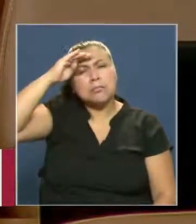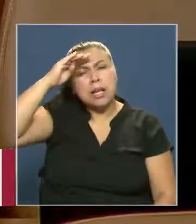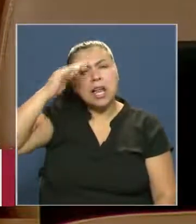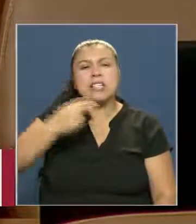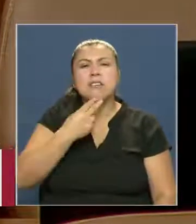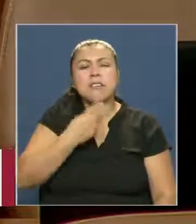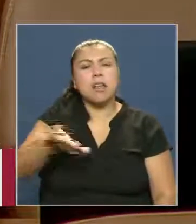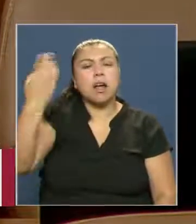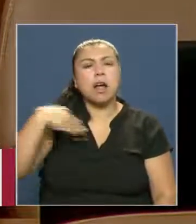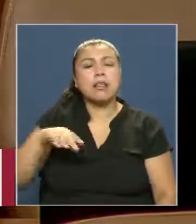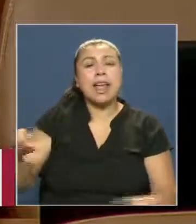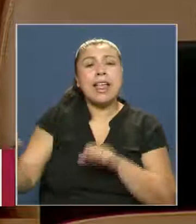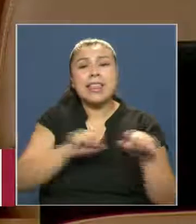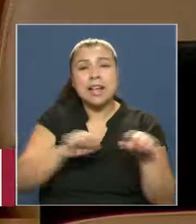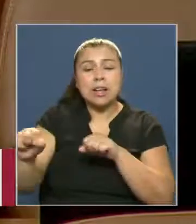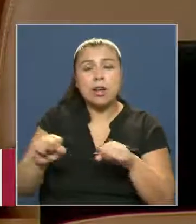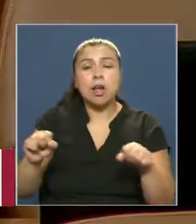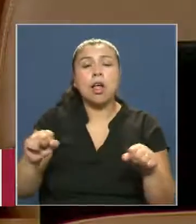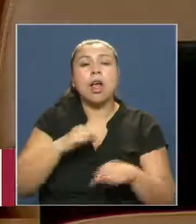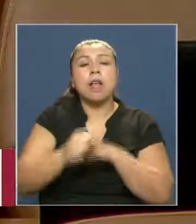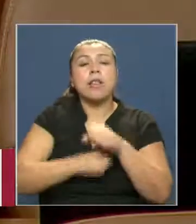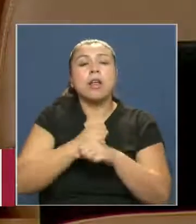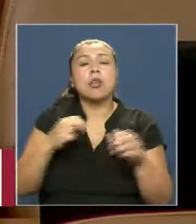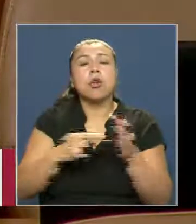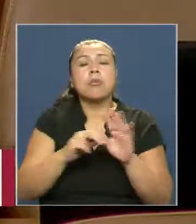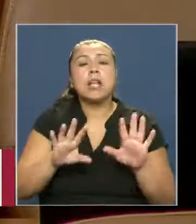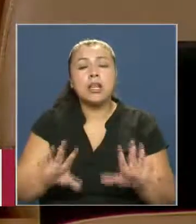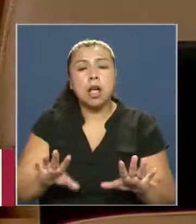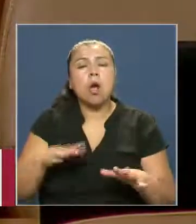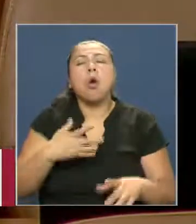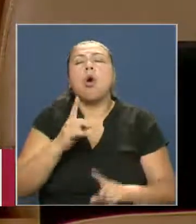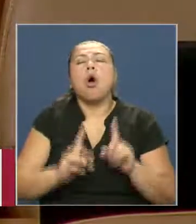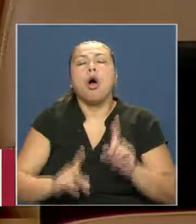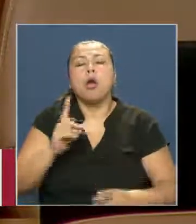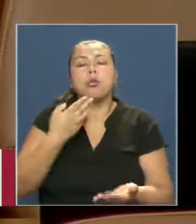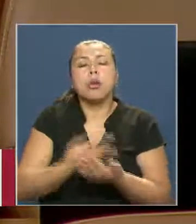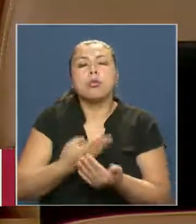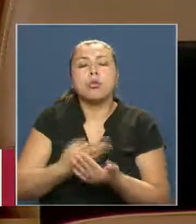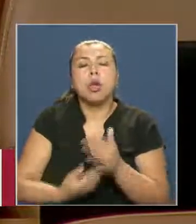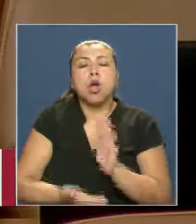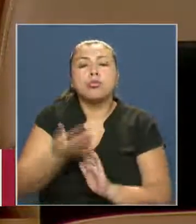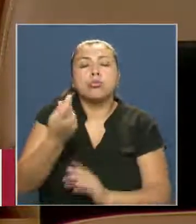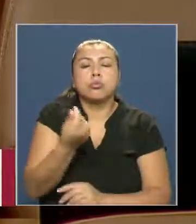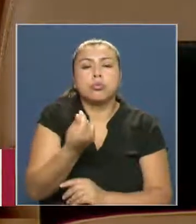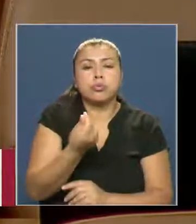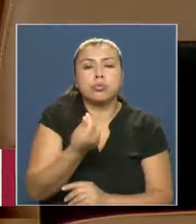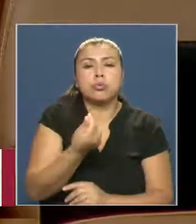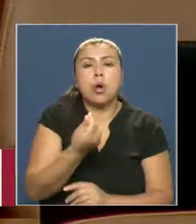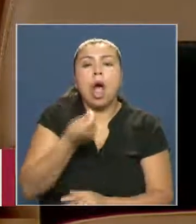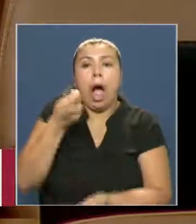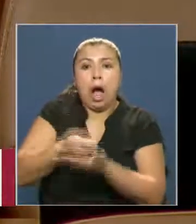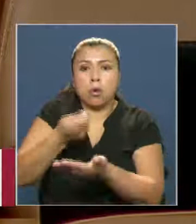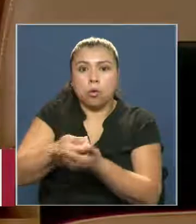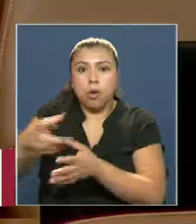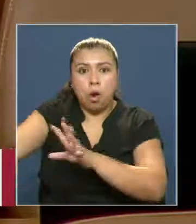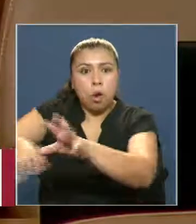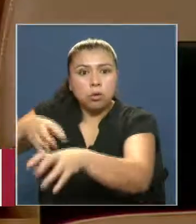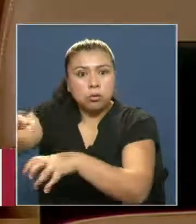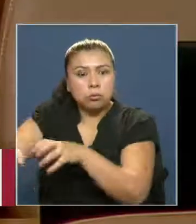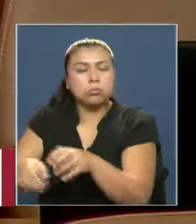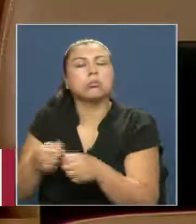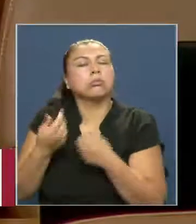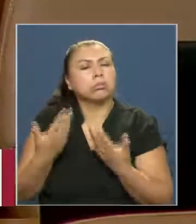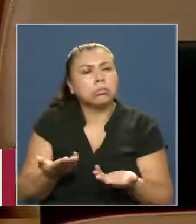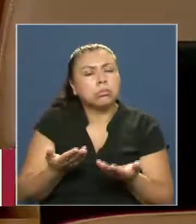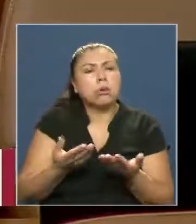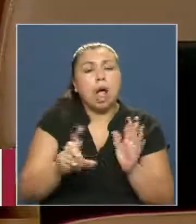2010. No solo porque algunos aprovechadores han subido el precio o acaparado sus productos, también quiero decirle que no está